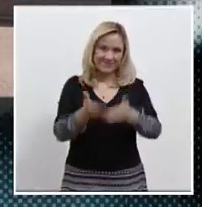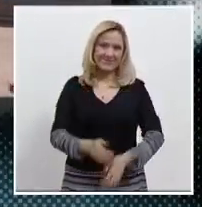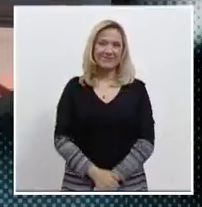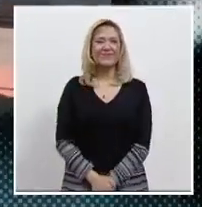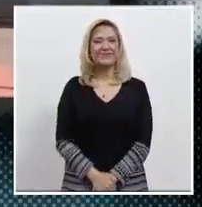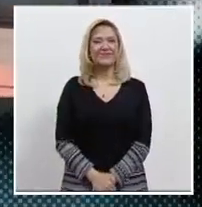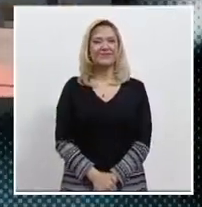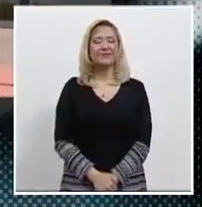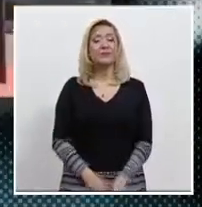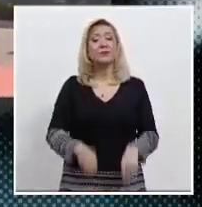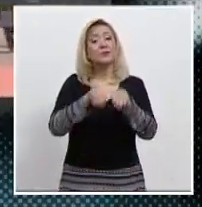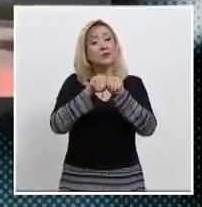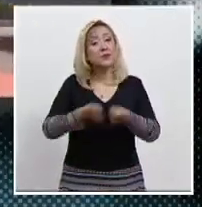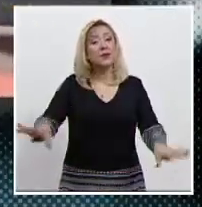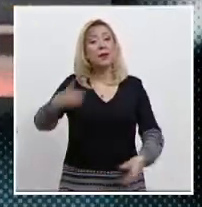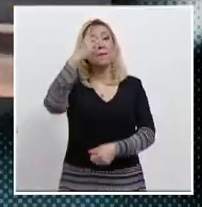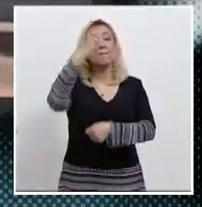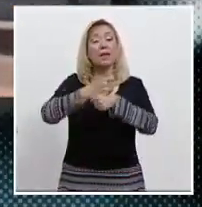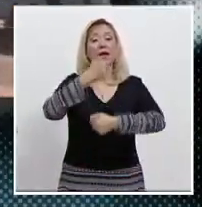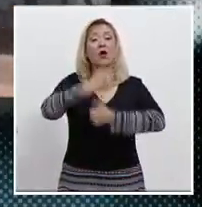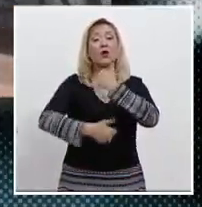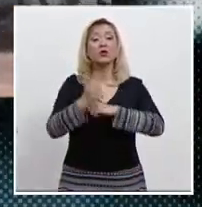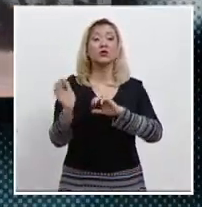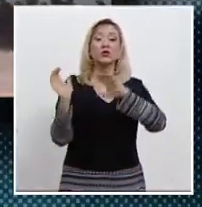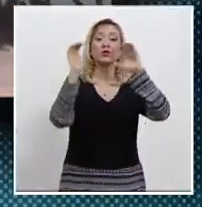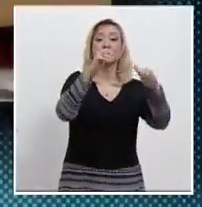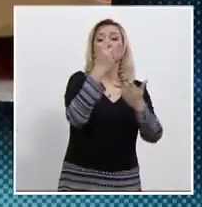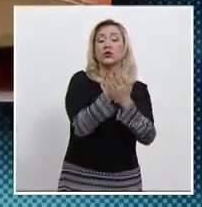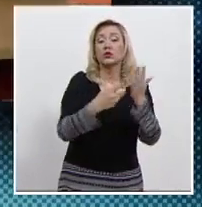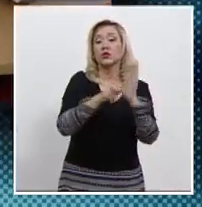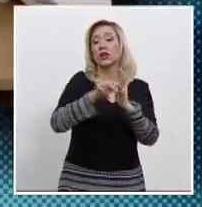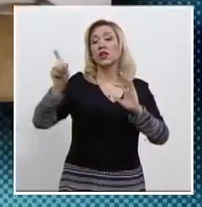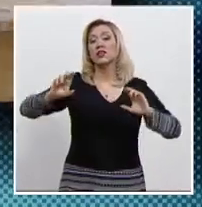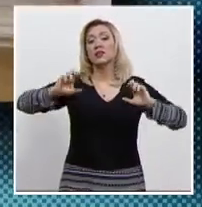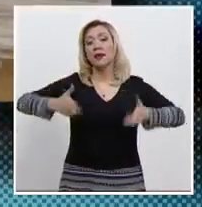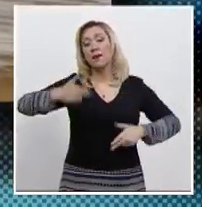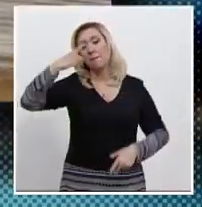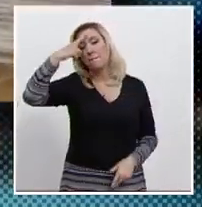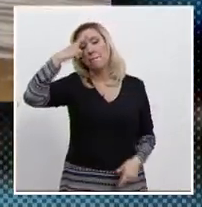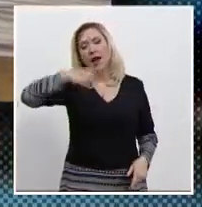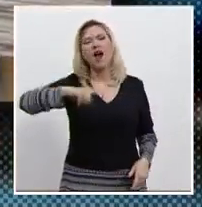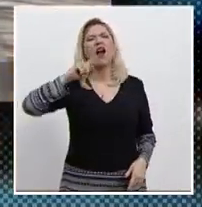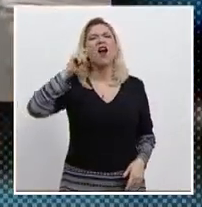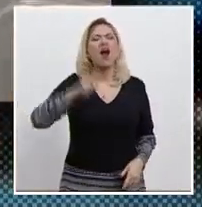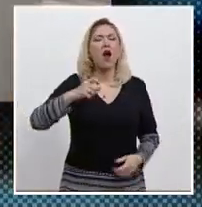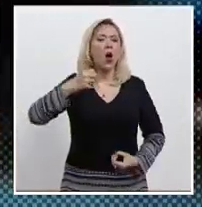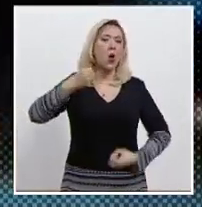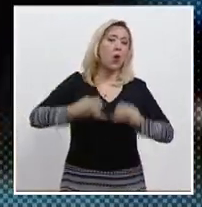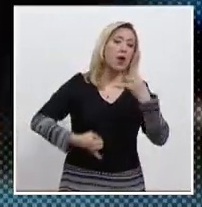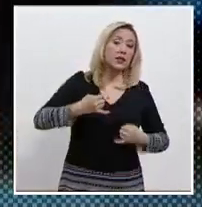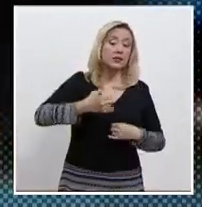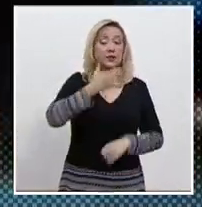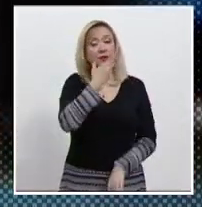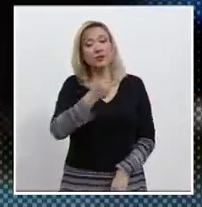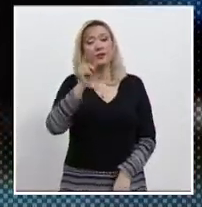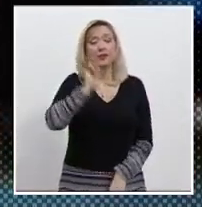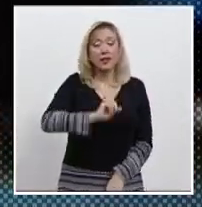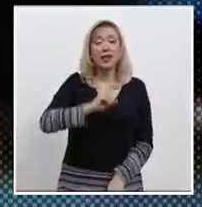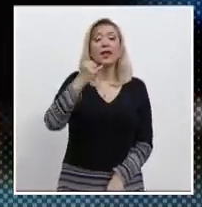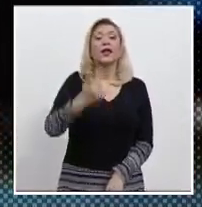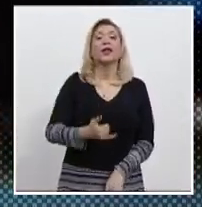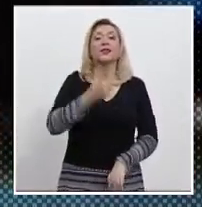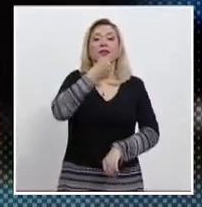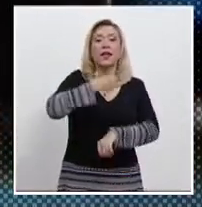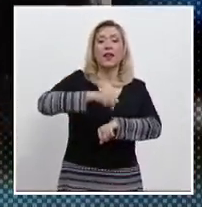Se publicó el primer concurso de oposición abierto en Chiapas para aspirar a la categoría de juez o jueza, así como al